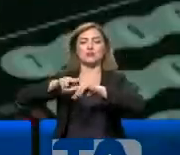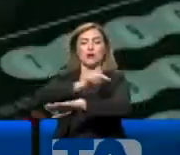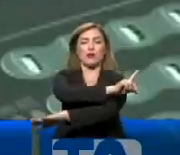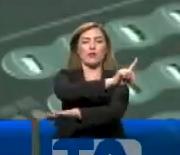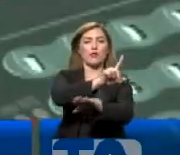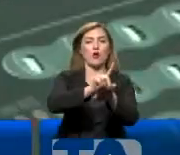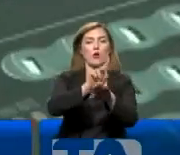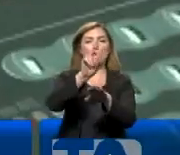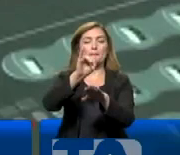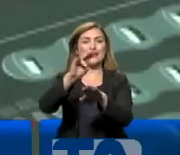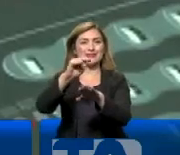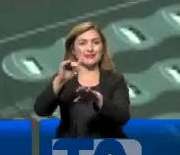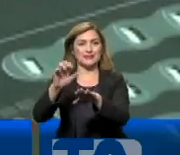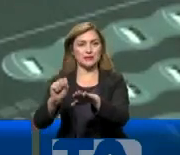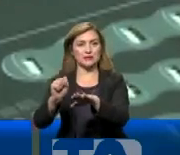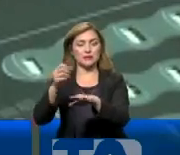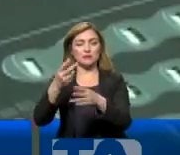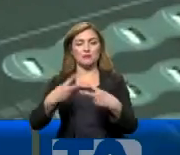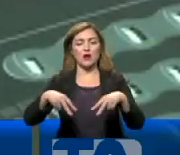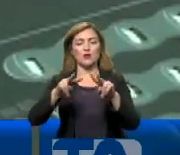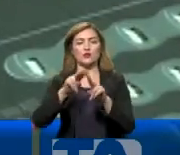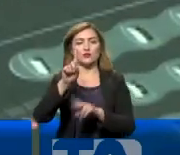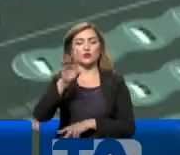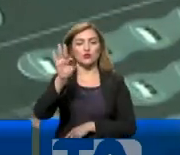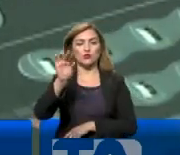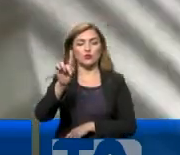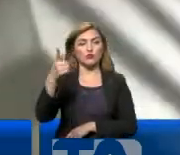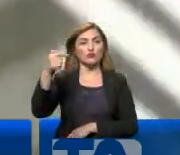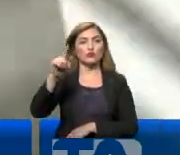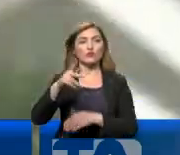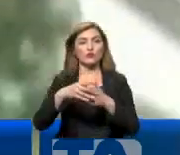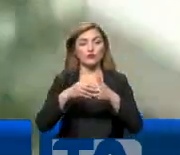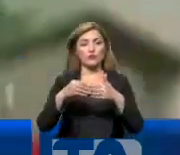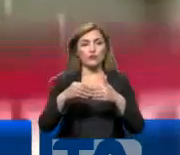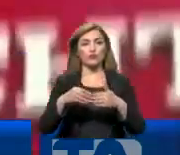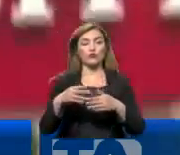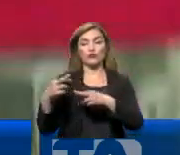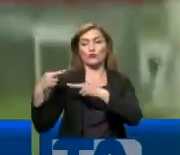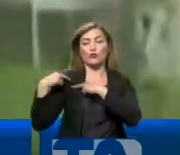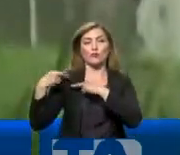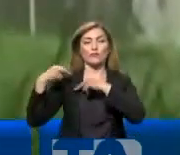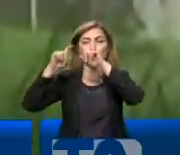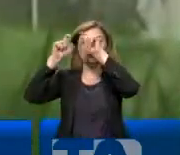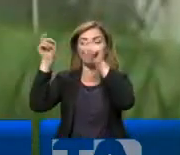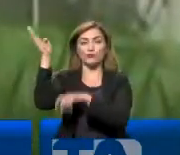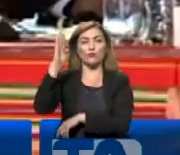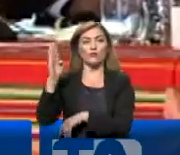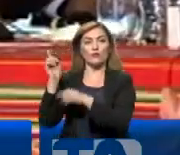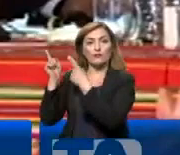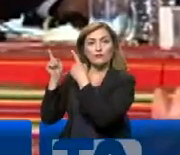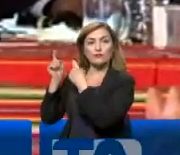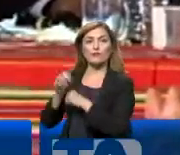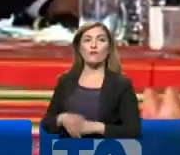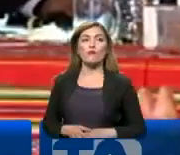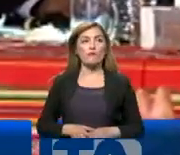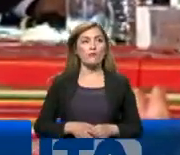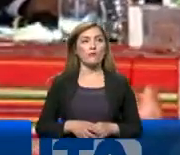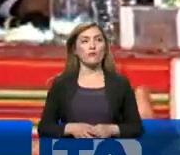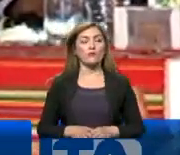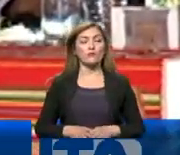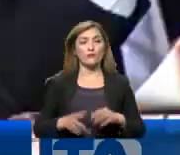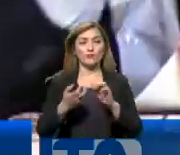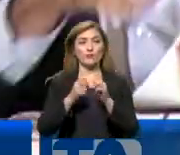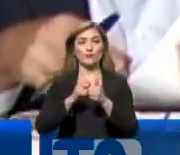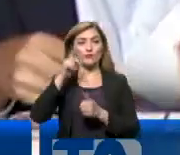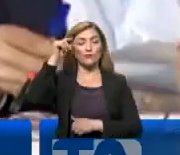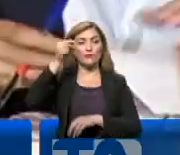Daule-Vinces por un costo de 191 millones de dólares, a cargo de la empresa brasileña Odebrecht. Este traspié del